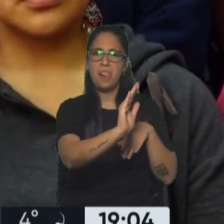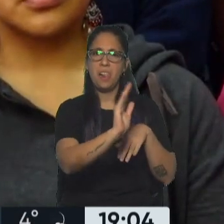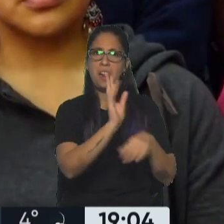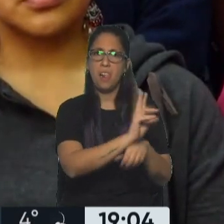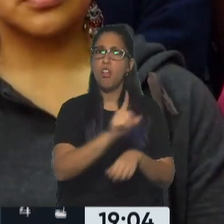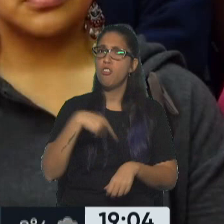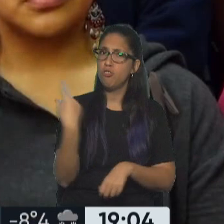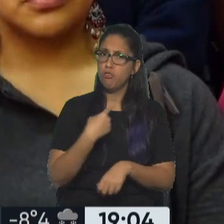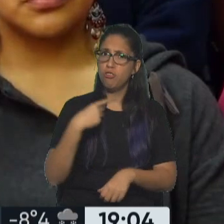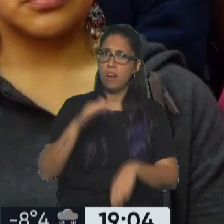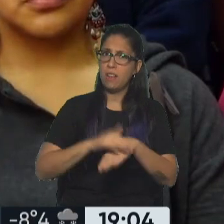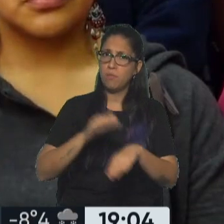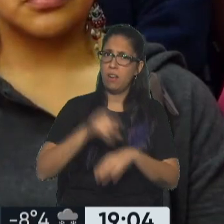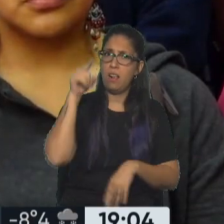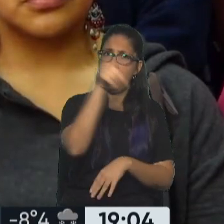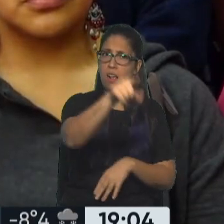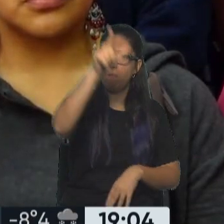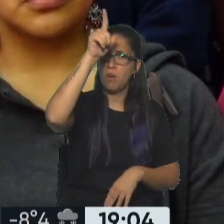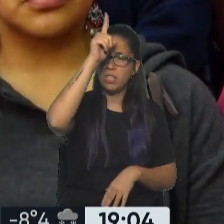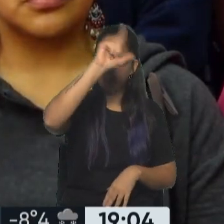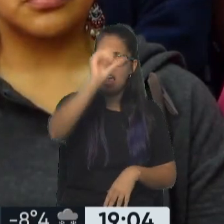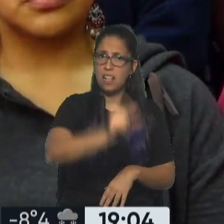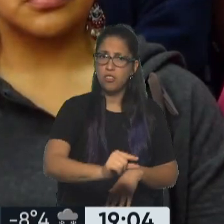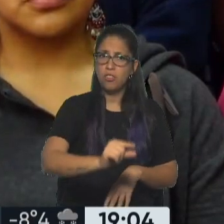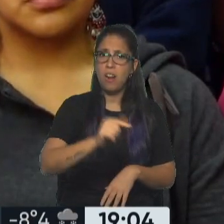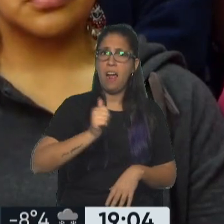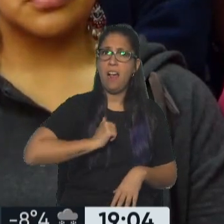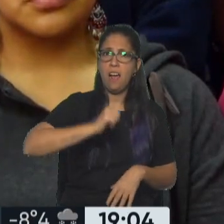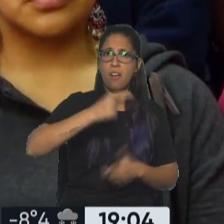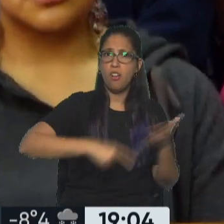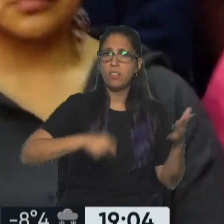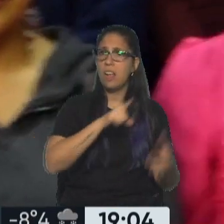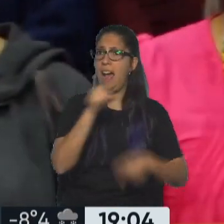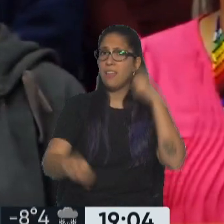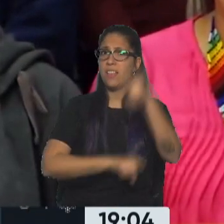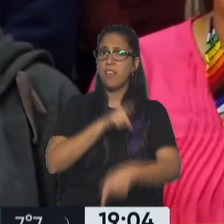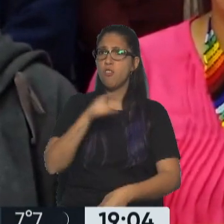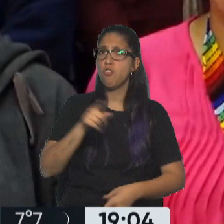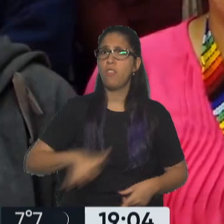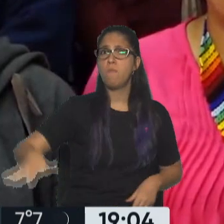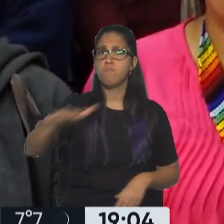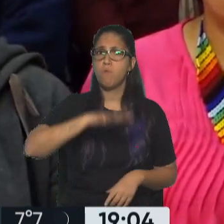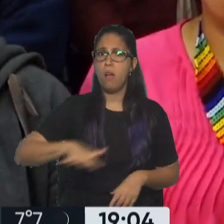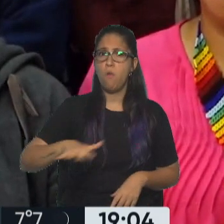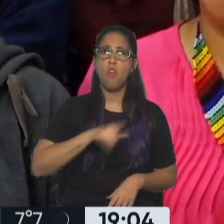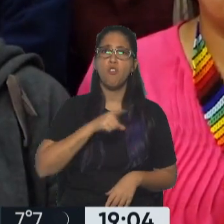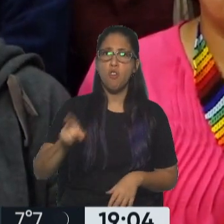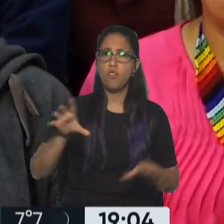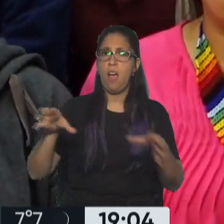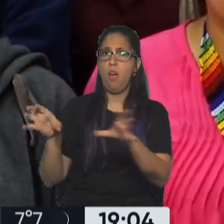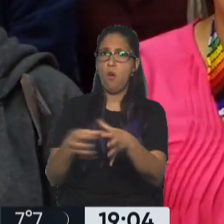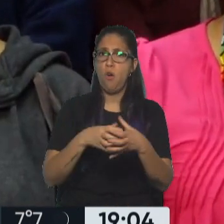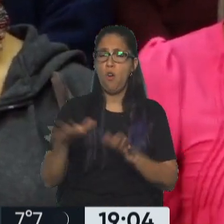las Fuerzas Armadas, la Policía Nacional, de cualquier atentado contra la ciudadanía, contra las